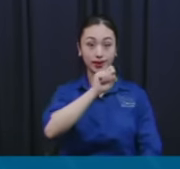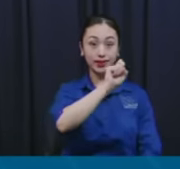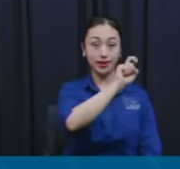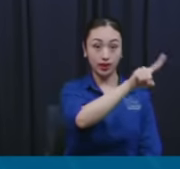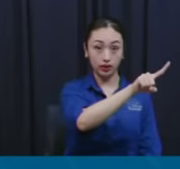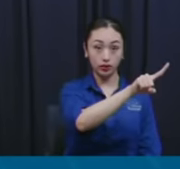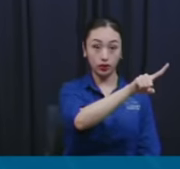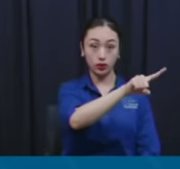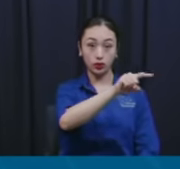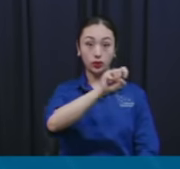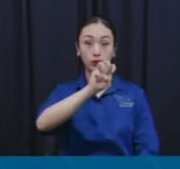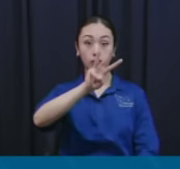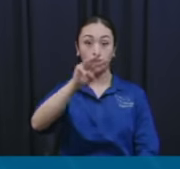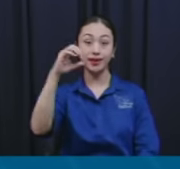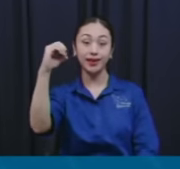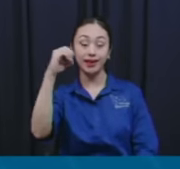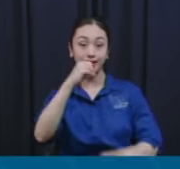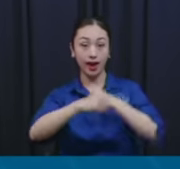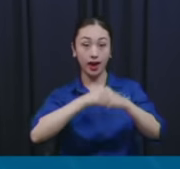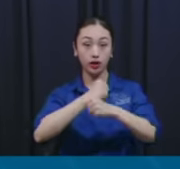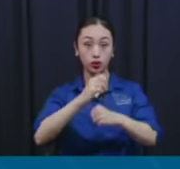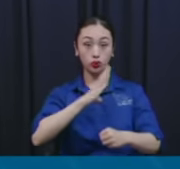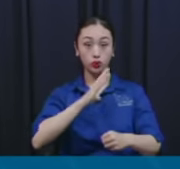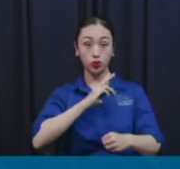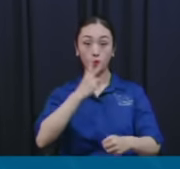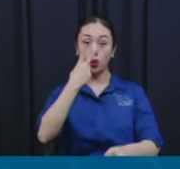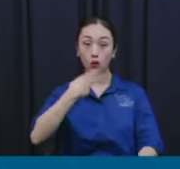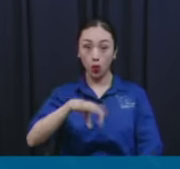tiene engendró un hijo